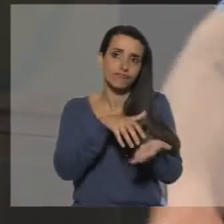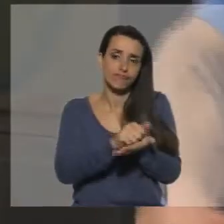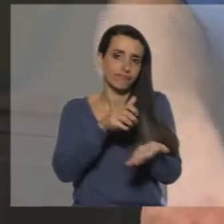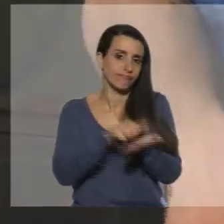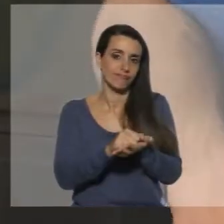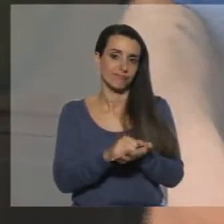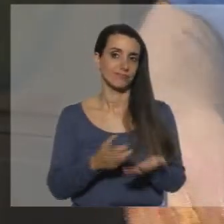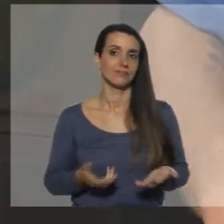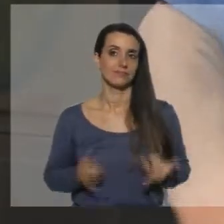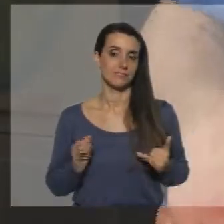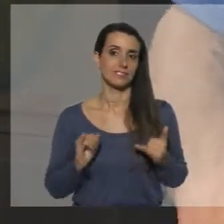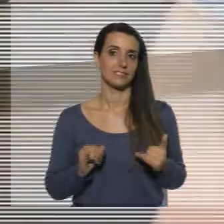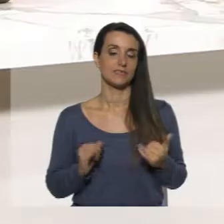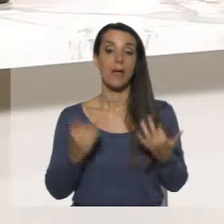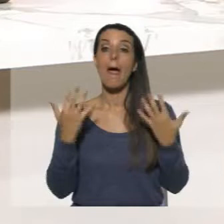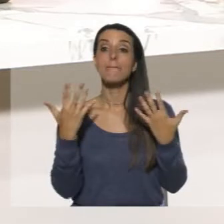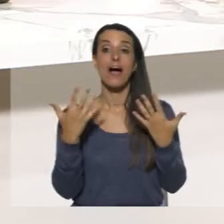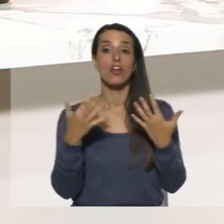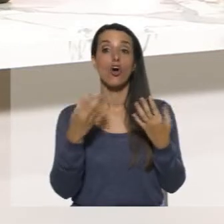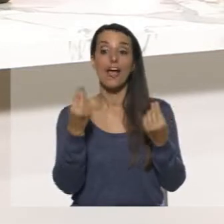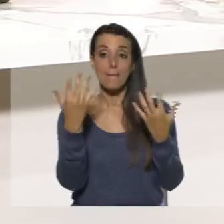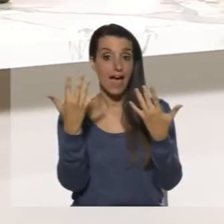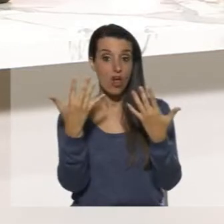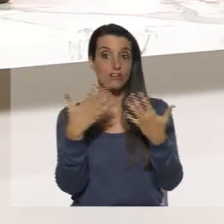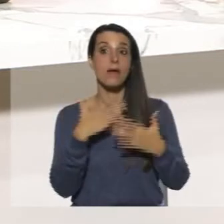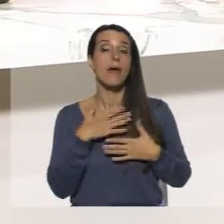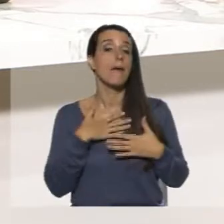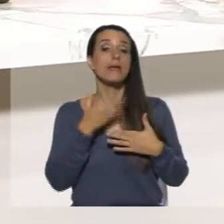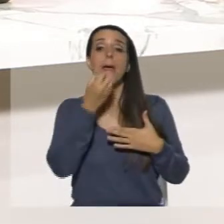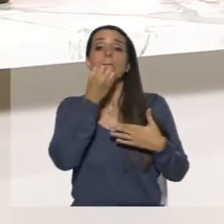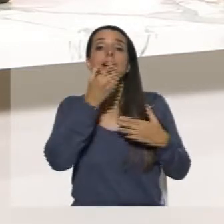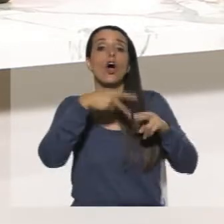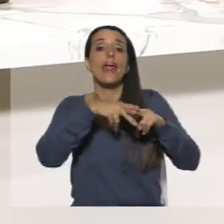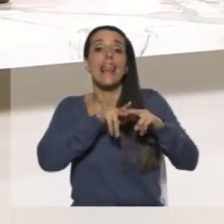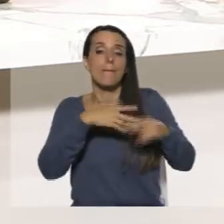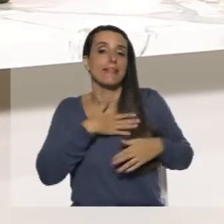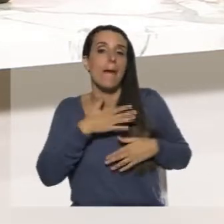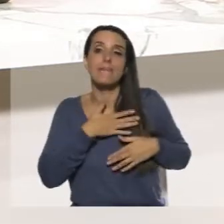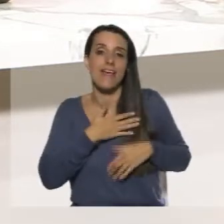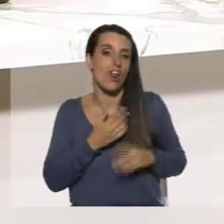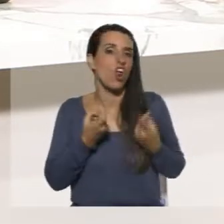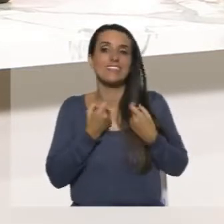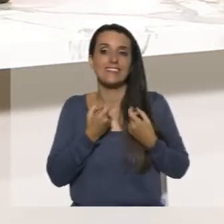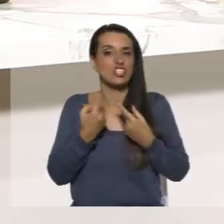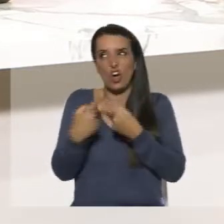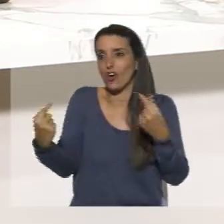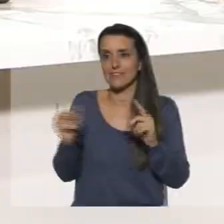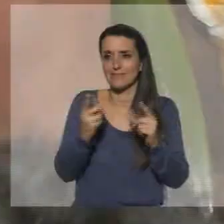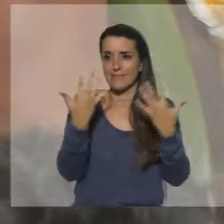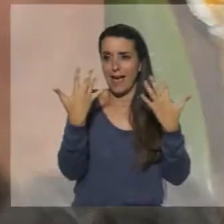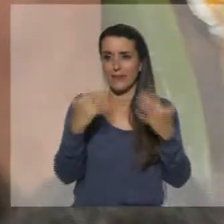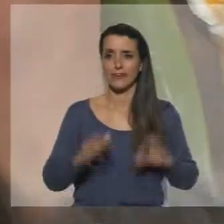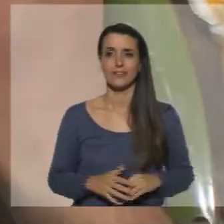no. Exacto. Las manos, yo digo siempre que son como mis mejores herramientas, mi pinza, mi todo. Yo te voy sacando todo